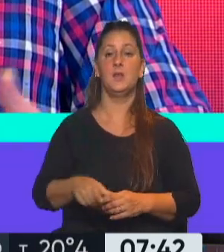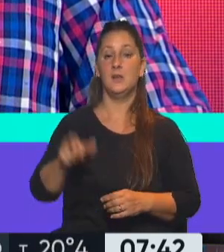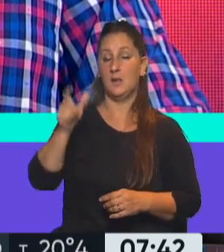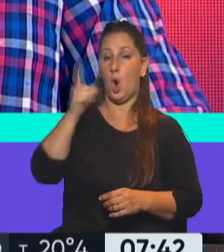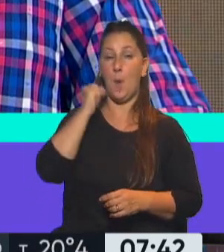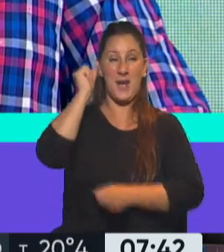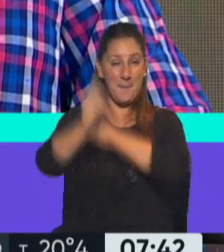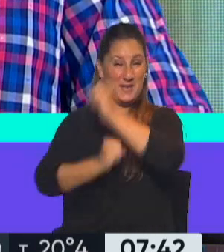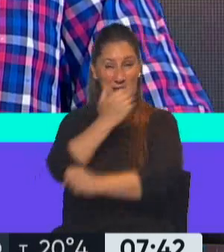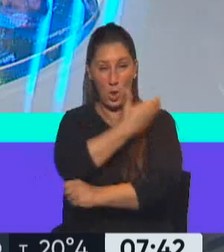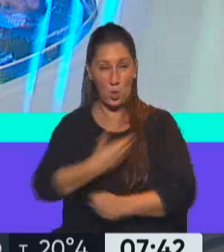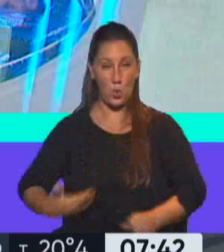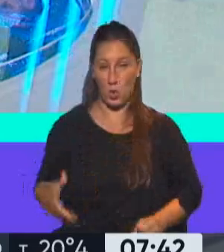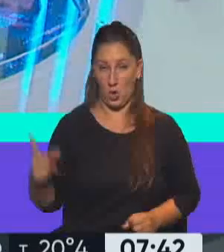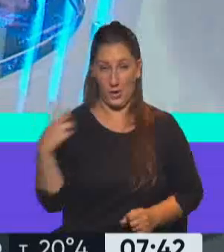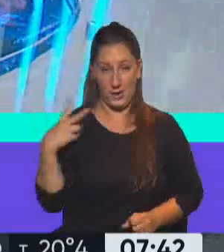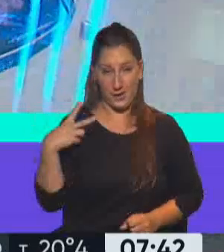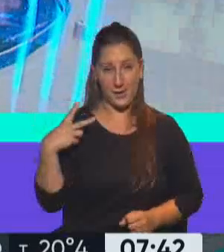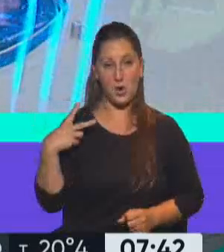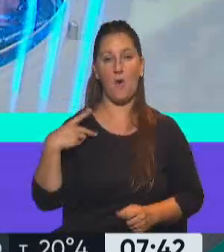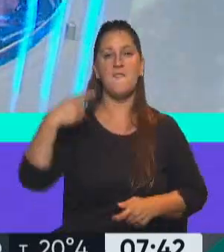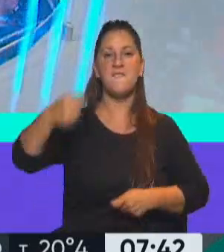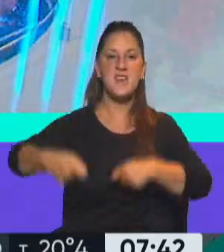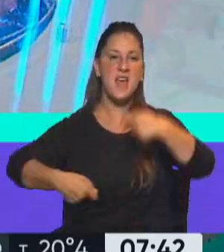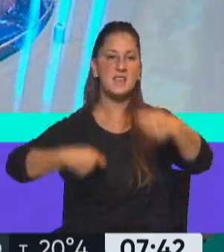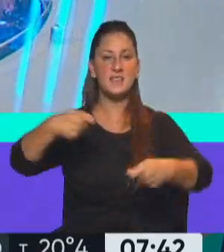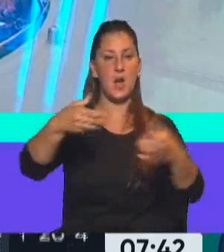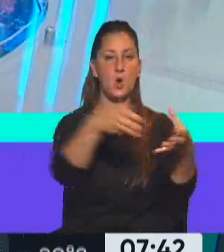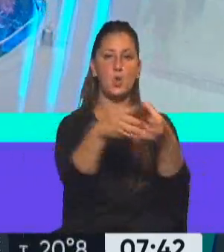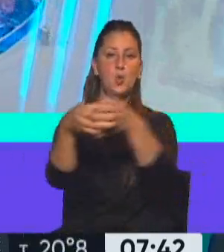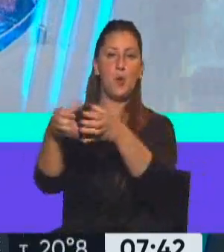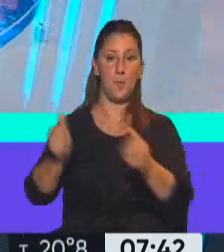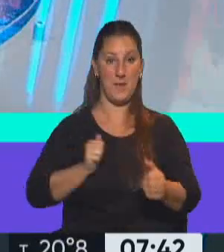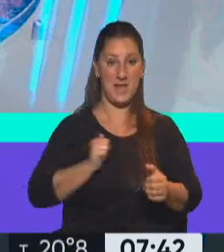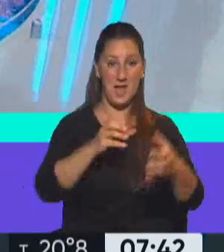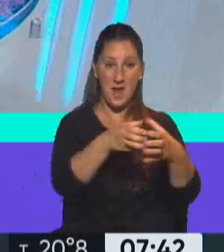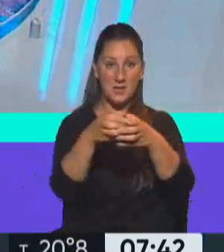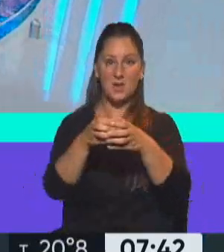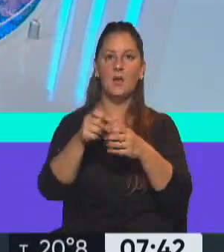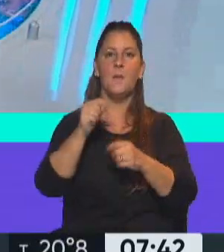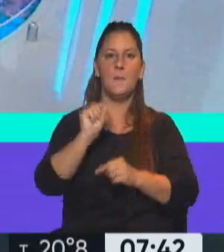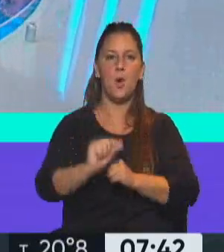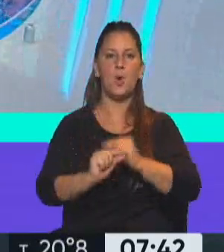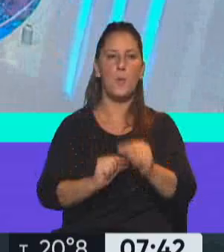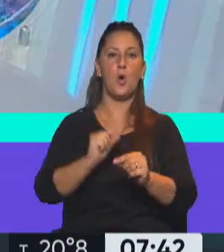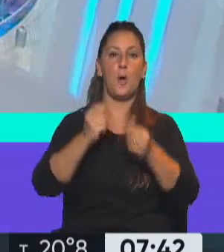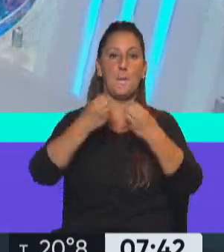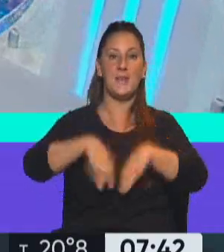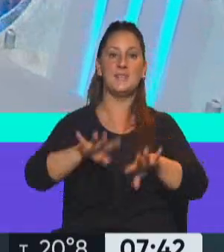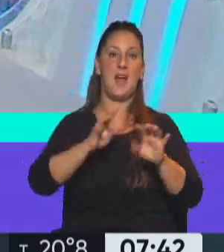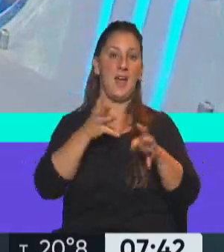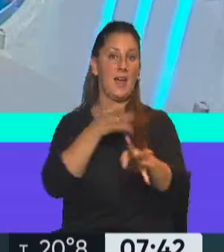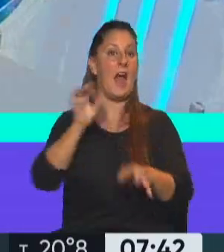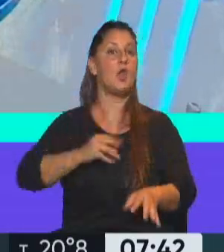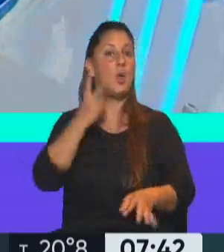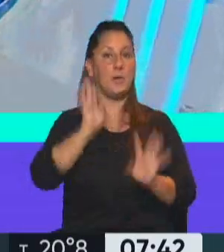este empresario muy rico, financió a distintos grupos paramilitares que llevaron adelante las primeras avanzadas a comienzos de la guerra en